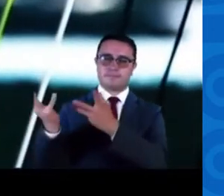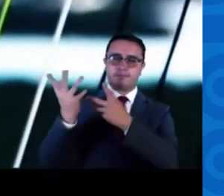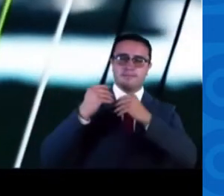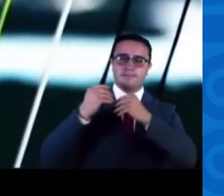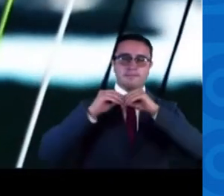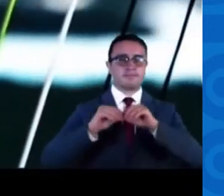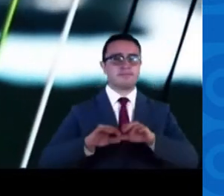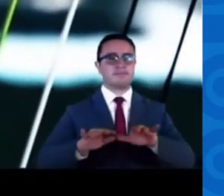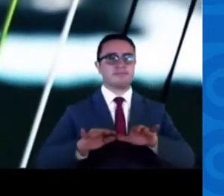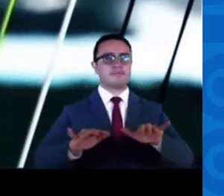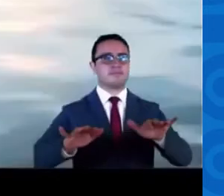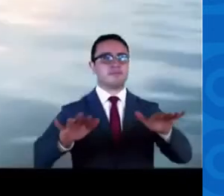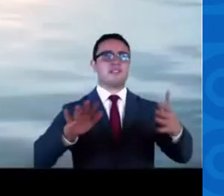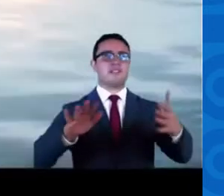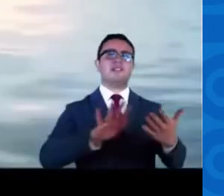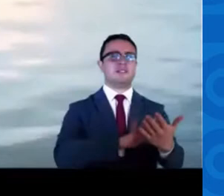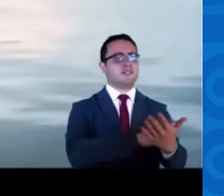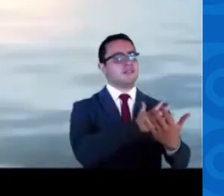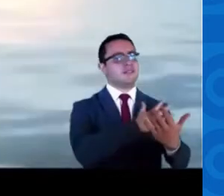palomita.